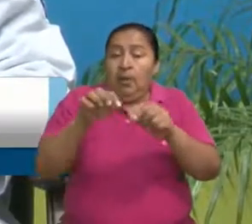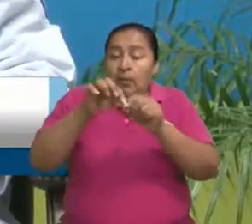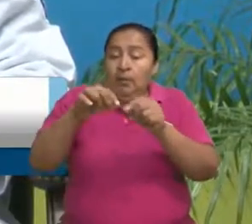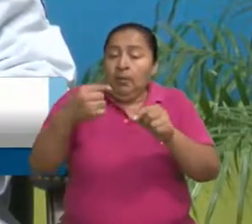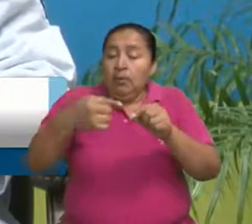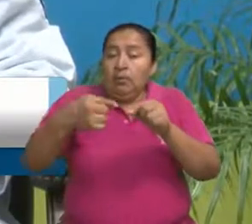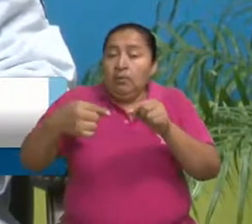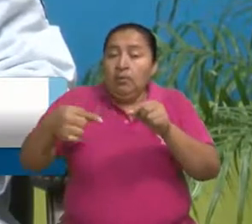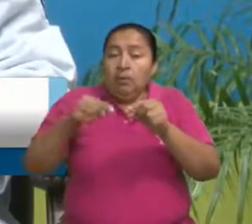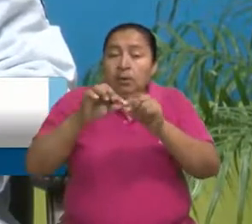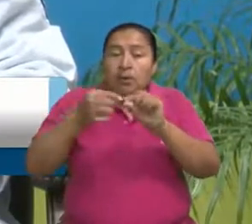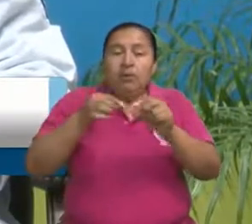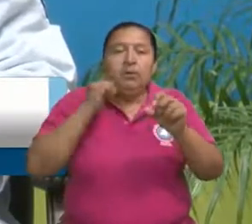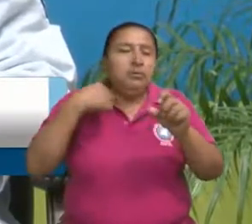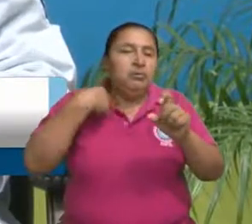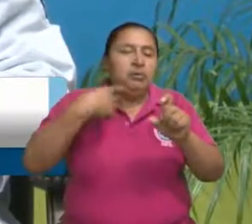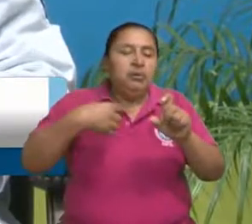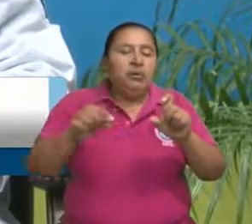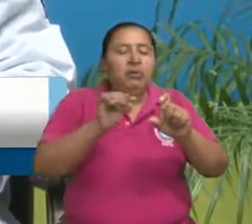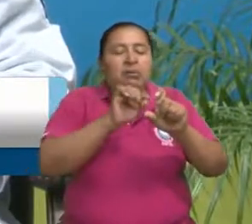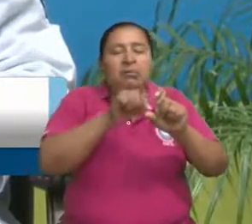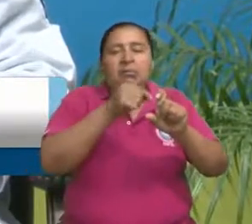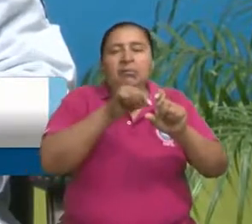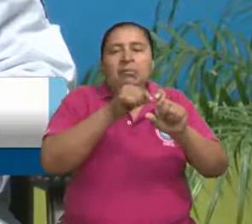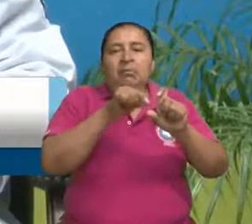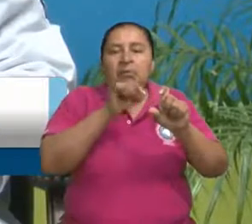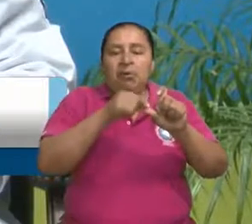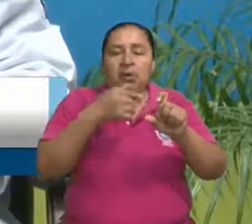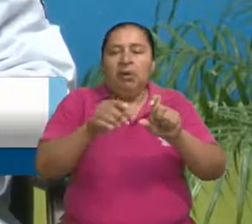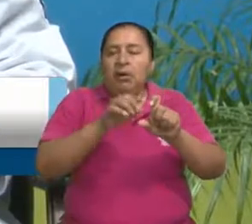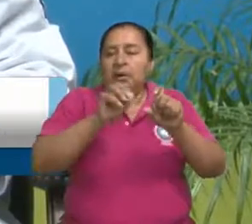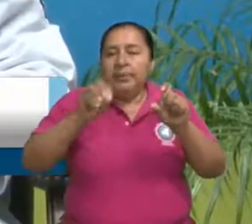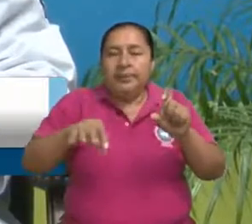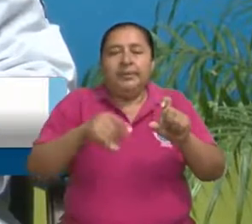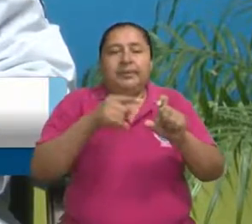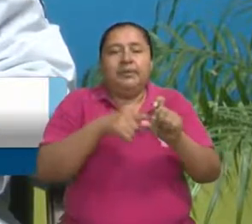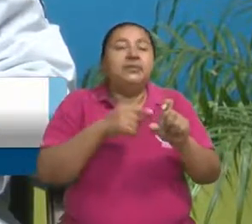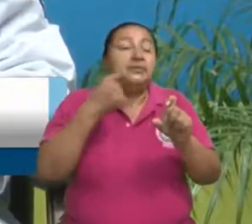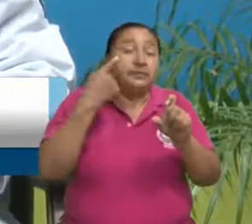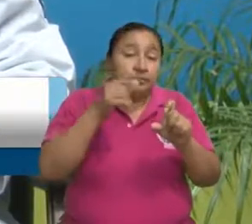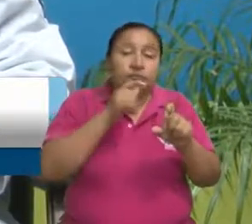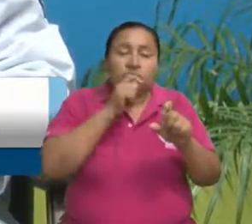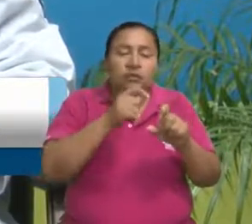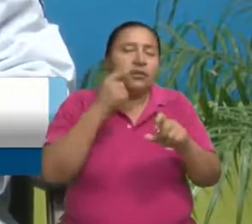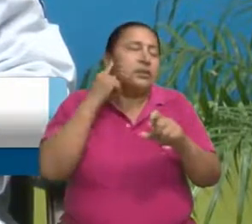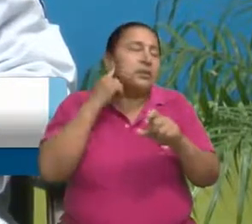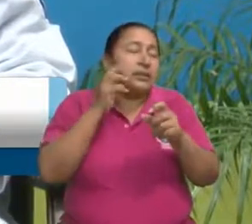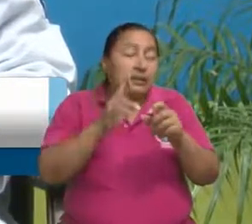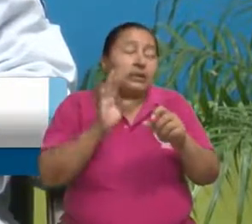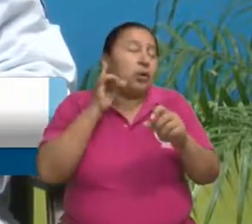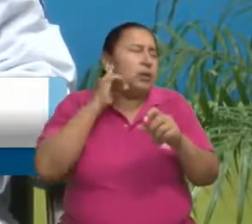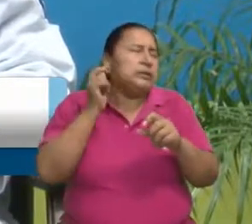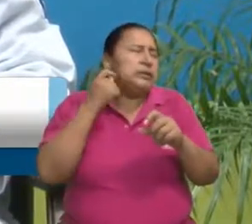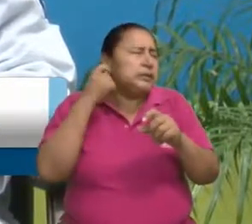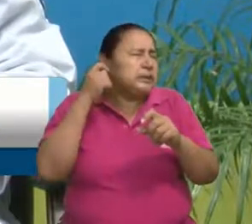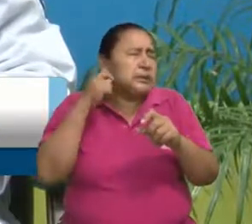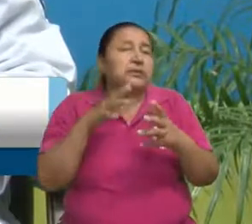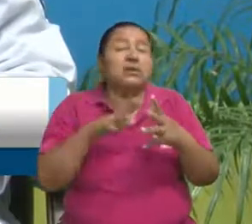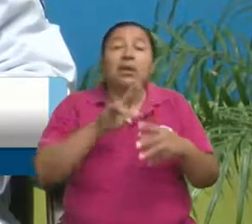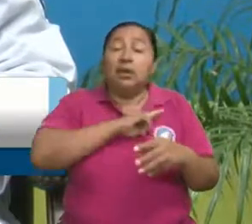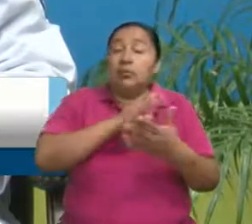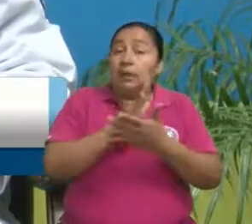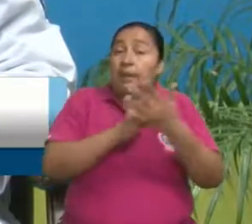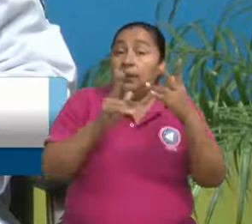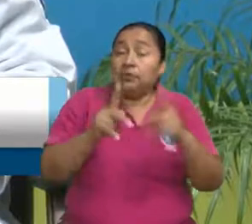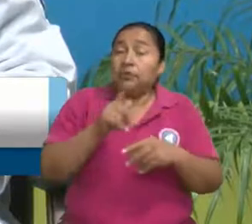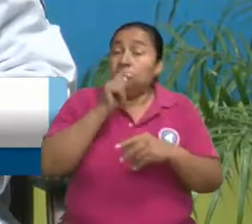y entonces diario usa un hisopo, aparte que es agradable estarse manipulando el oído. Claro. ¿Ves? Y hay personas que utilizan,